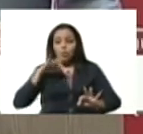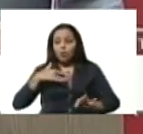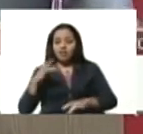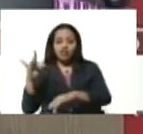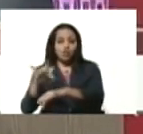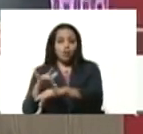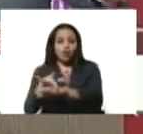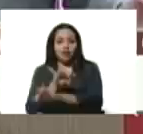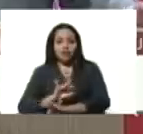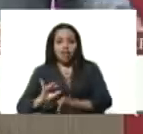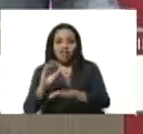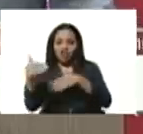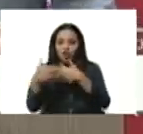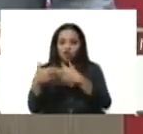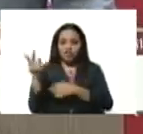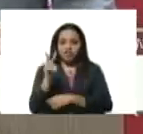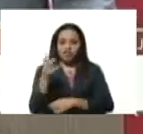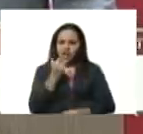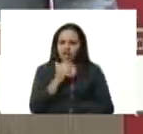planificando acciones contra Venezuela. Aquí está la prueba.